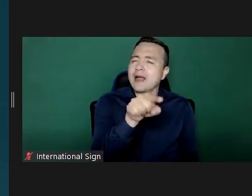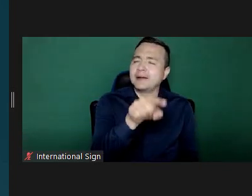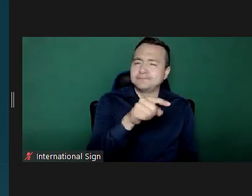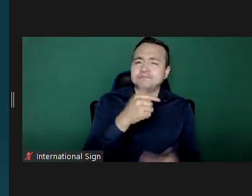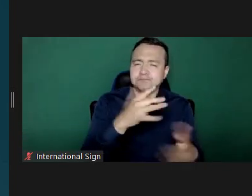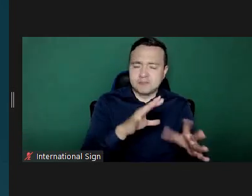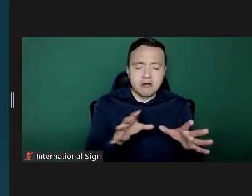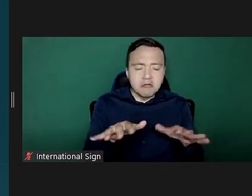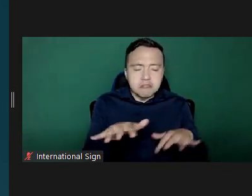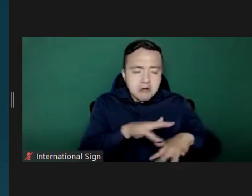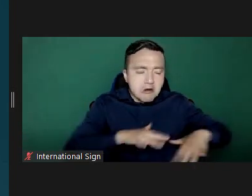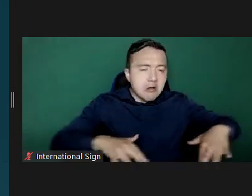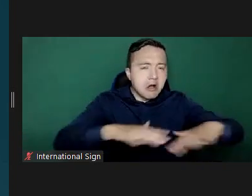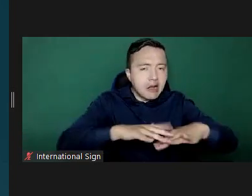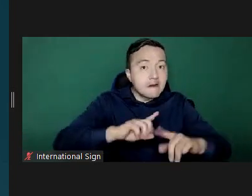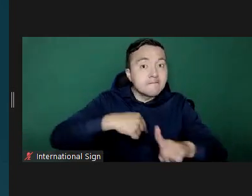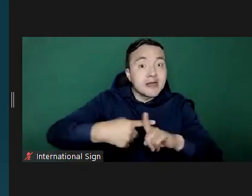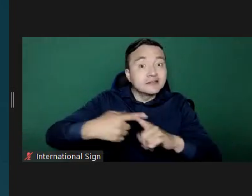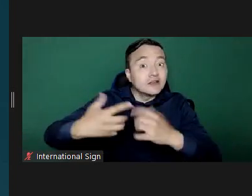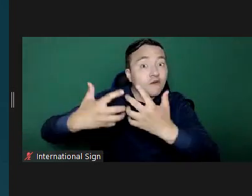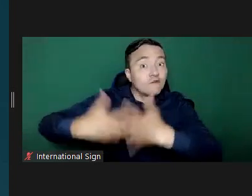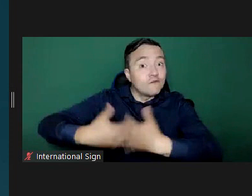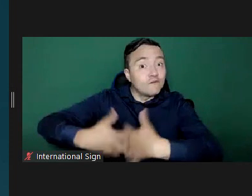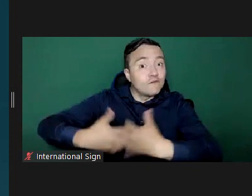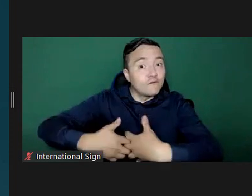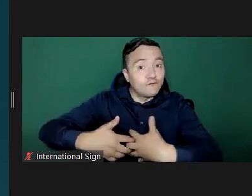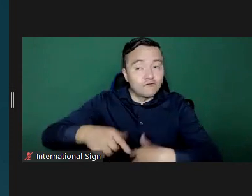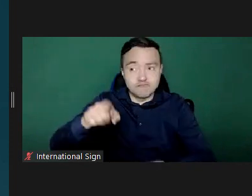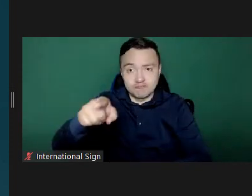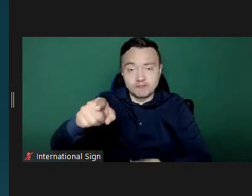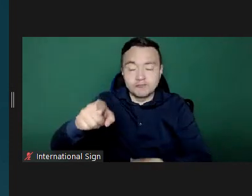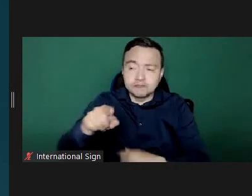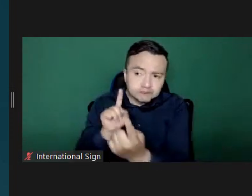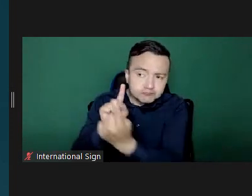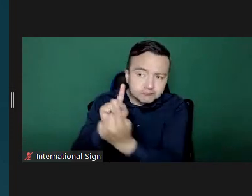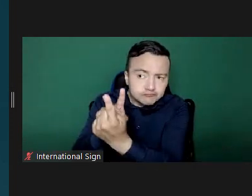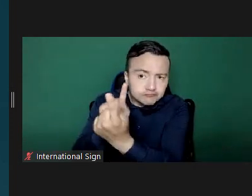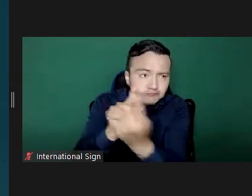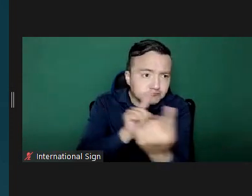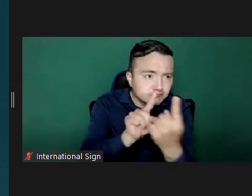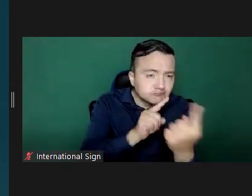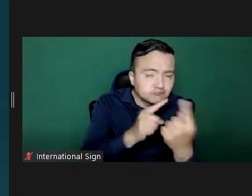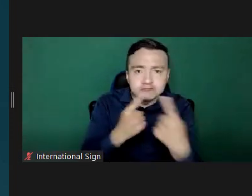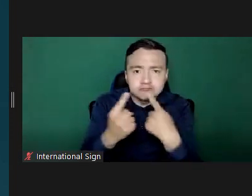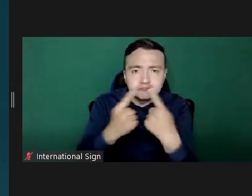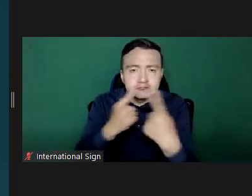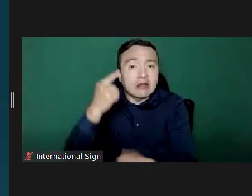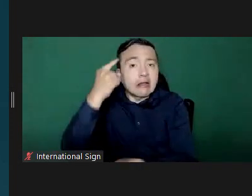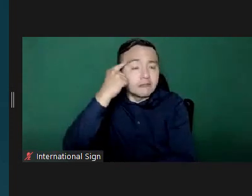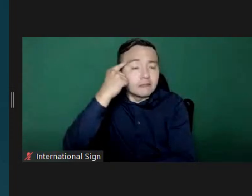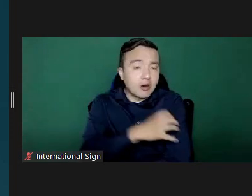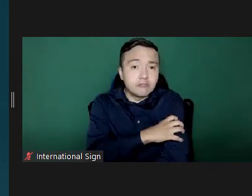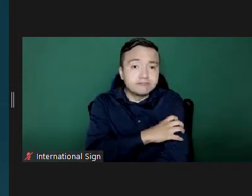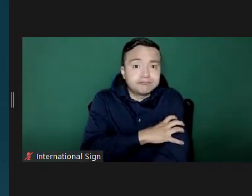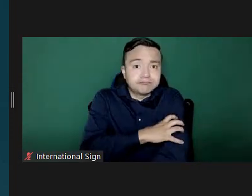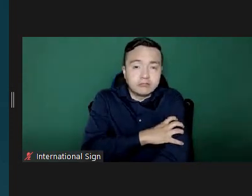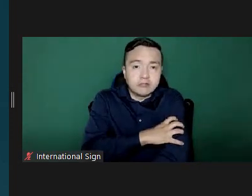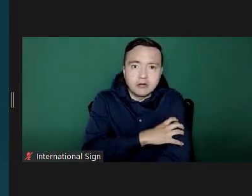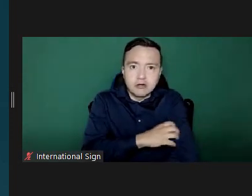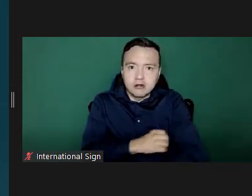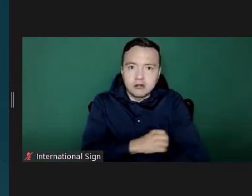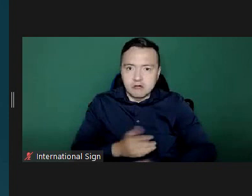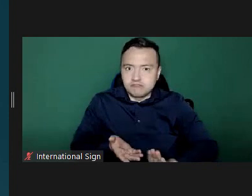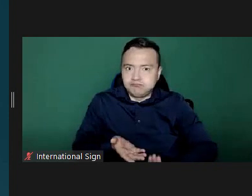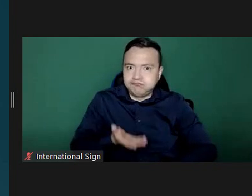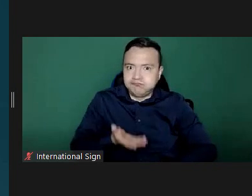Una para la hipertensión. En vez de hacer todo esto en los hospitales que estaban abrumados, tratamos de